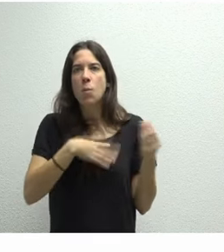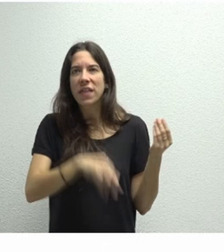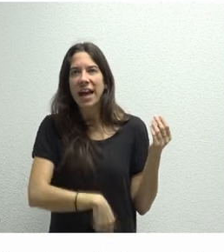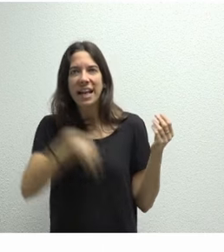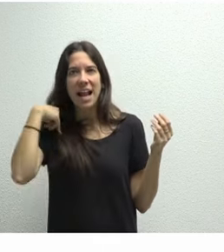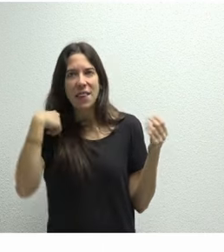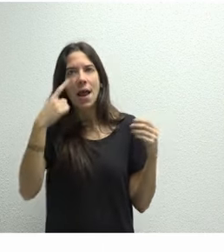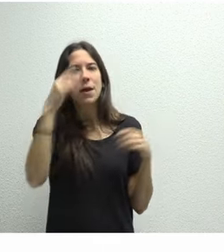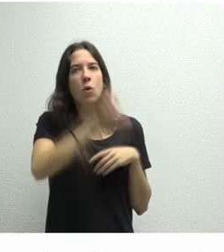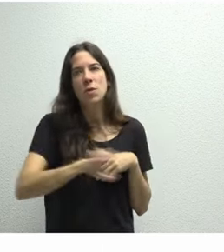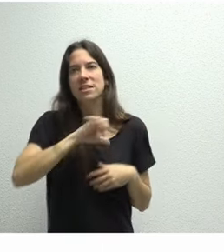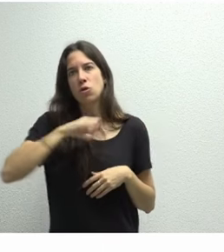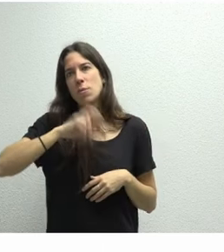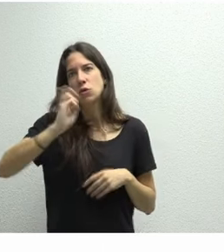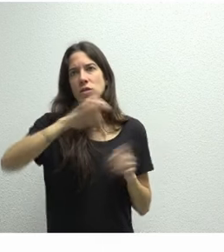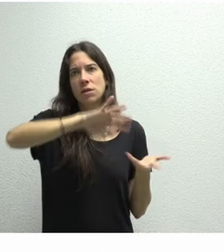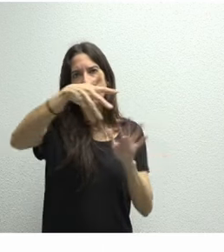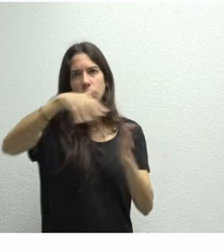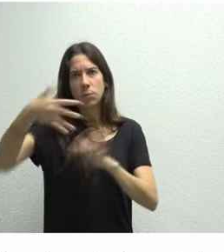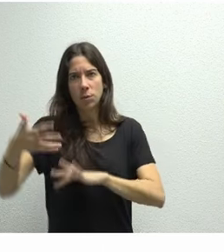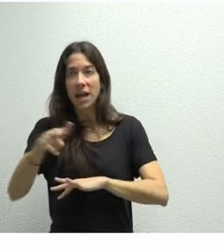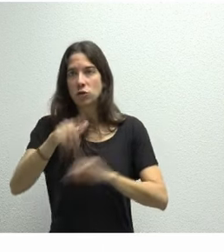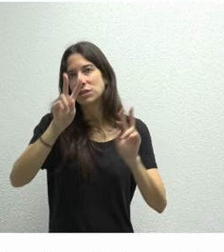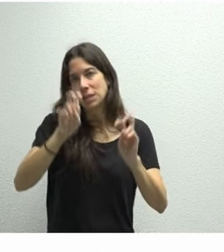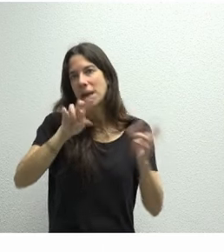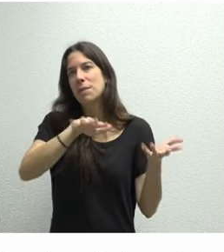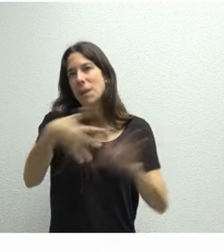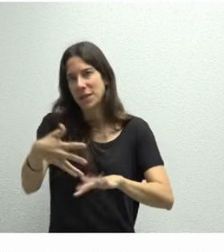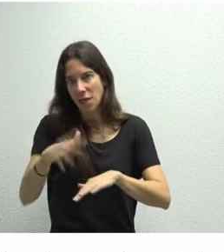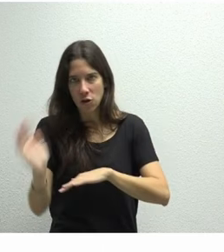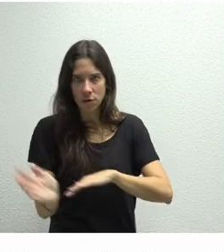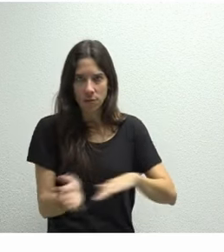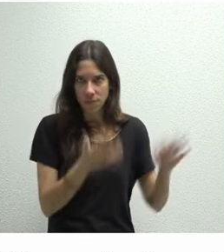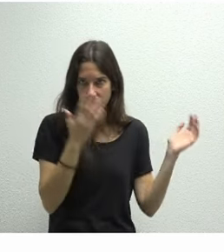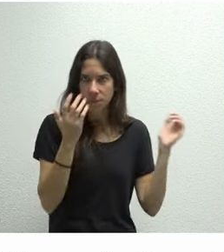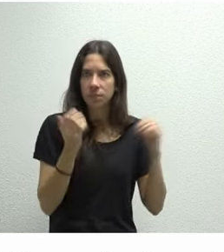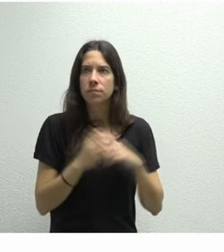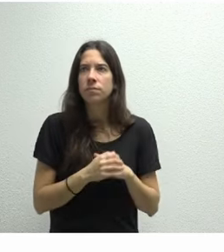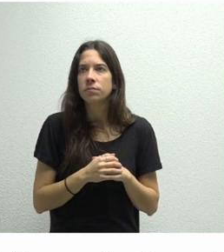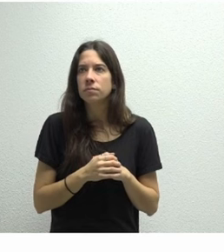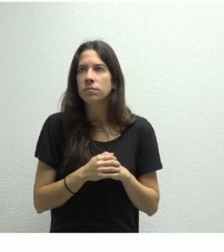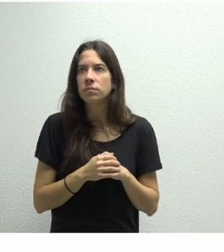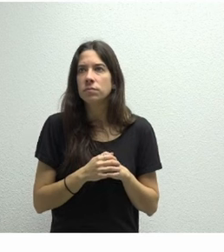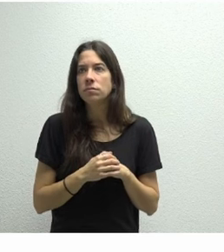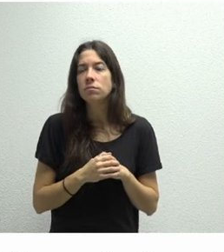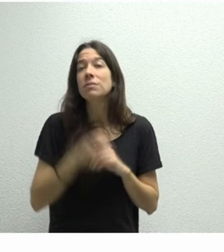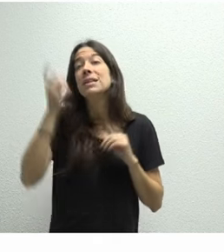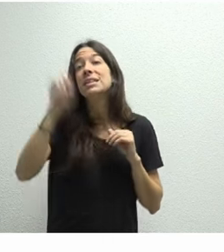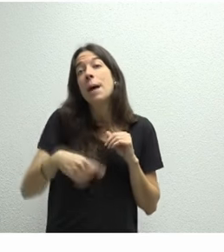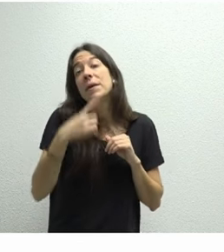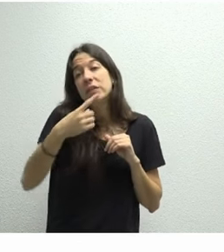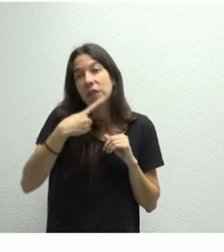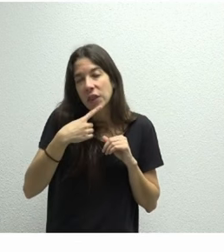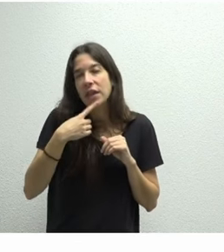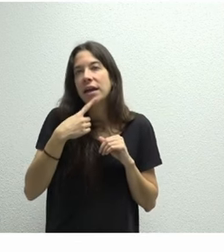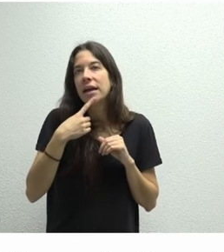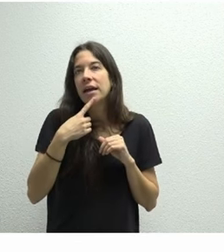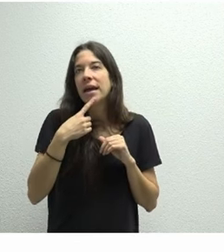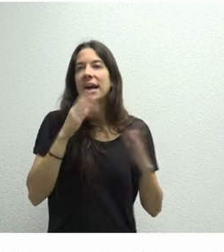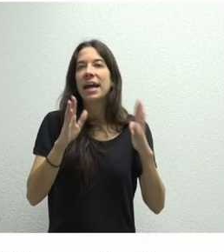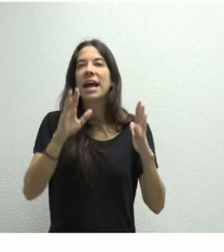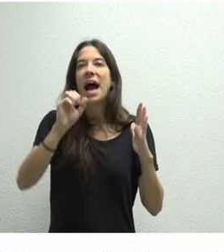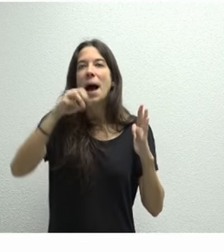otras comunidades no Y eso es la implementación Y y luego dice Amalia el la gira de Ramón pues bueno